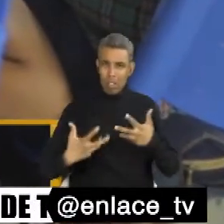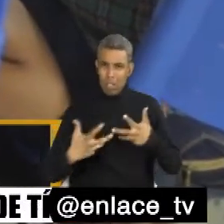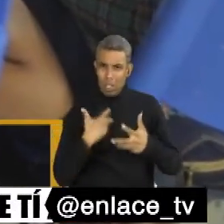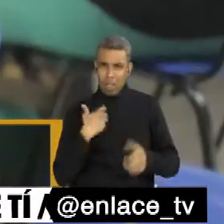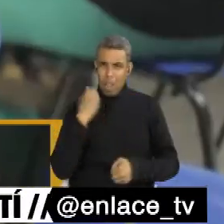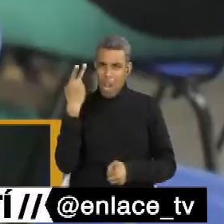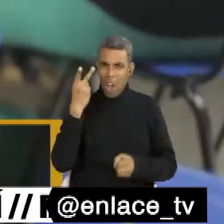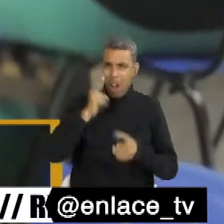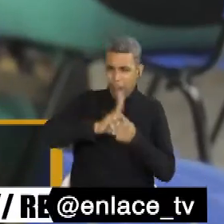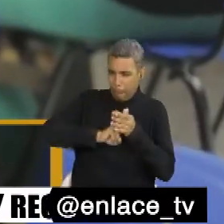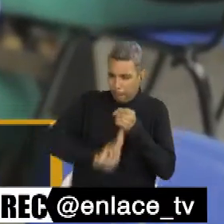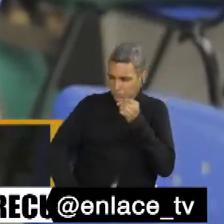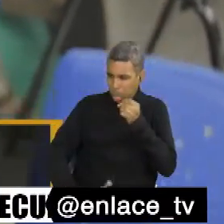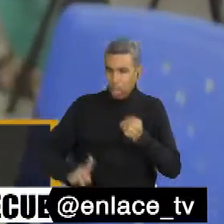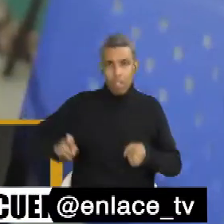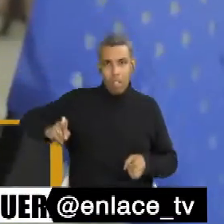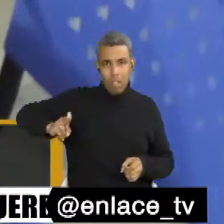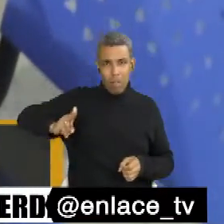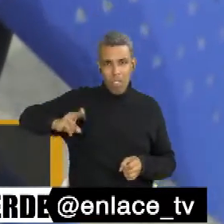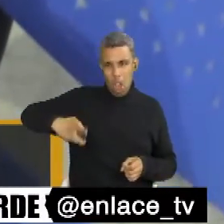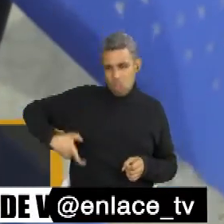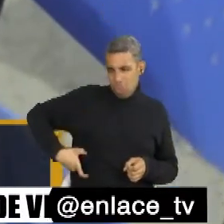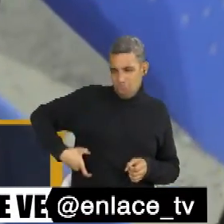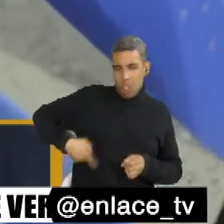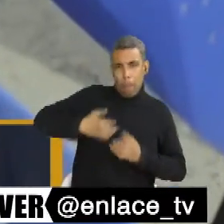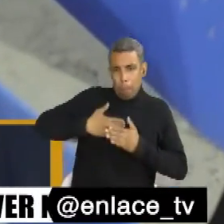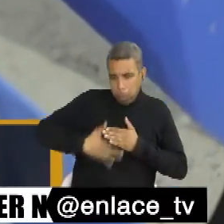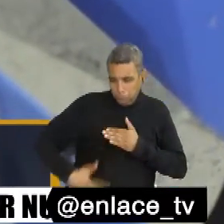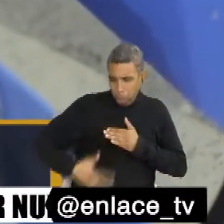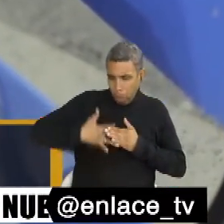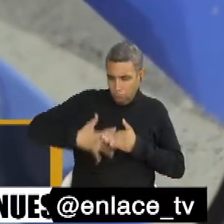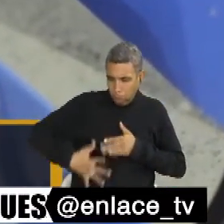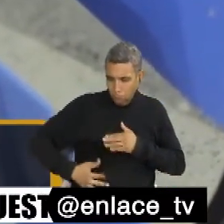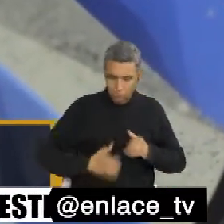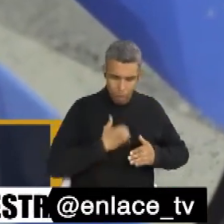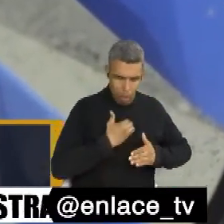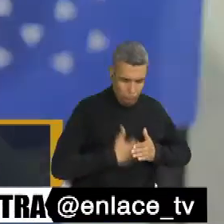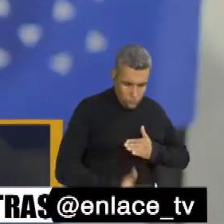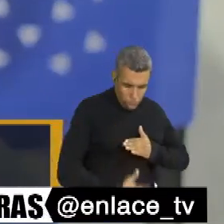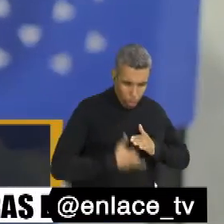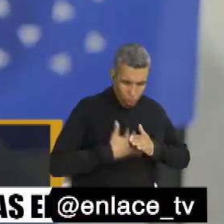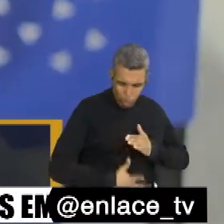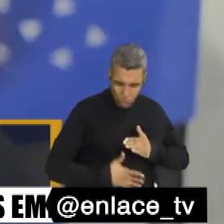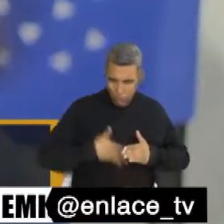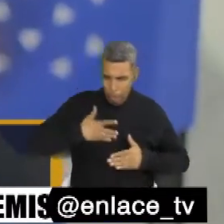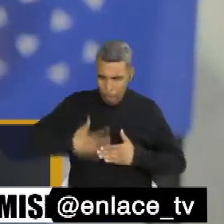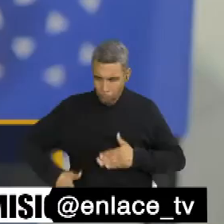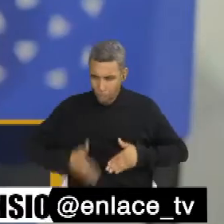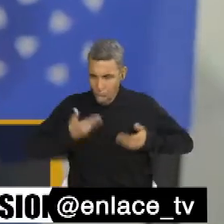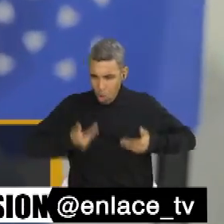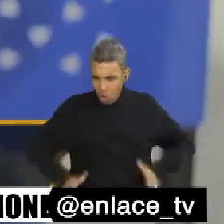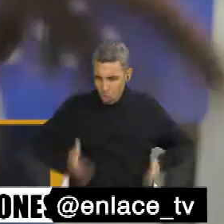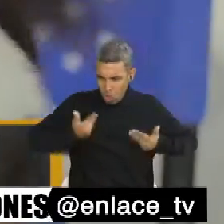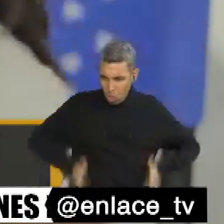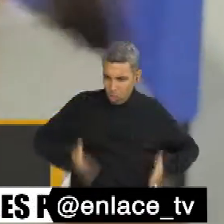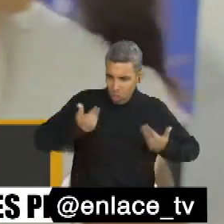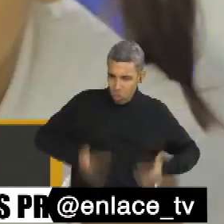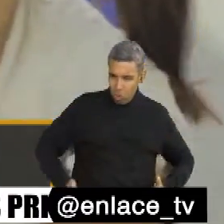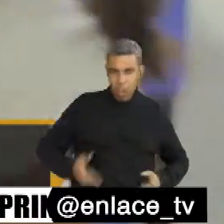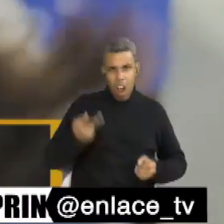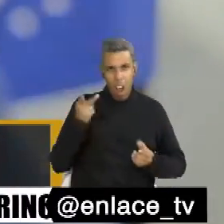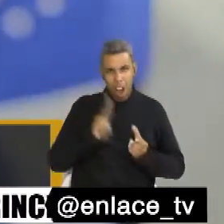intervenida con una cirugía para lograr que su riñón pudiera trabajar de la manera adecuada. Sus controles de nefrología y